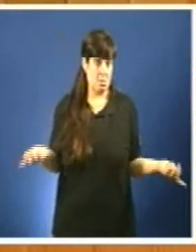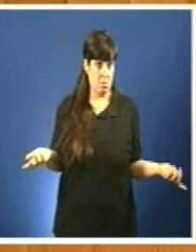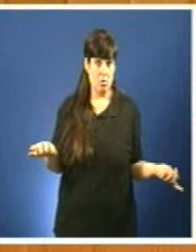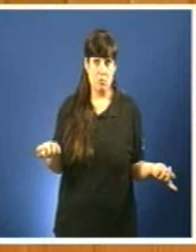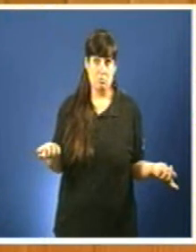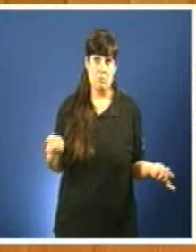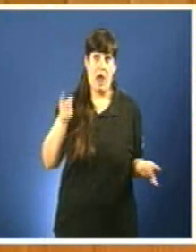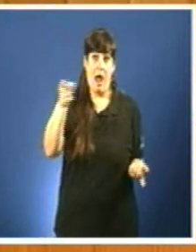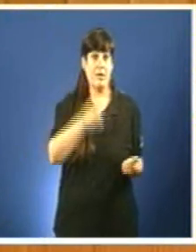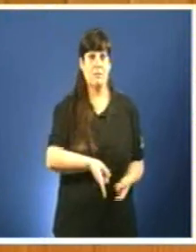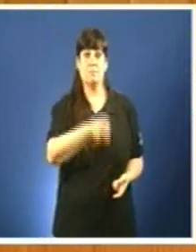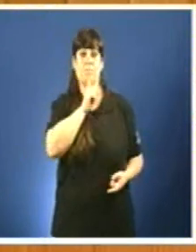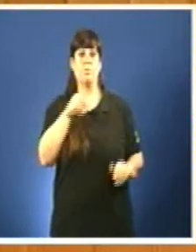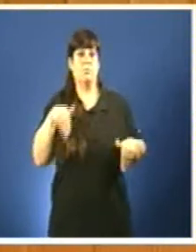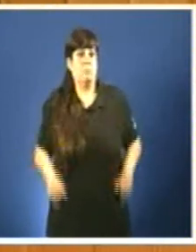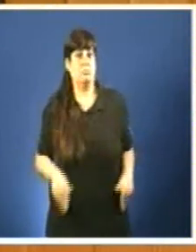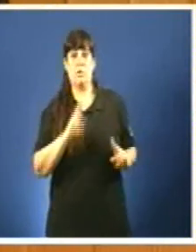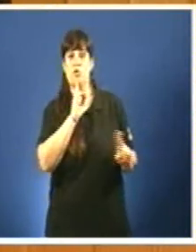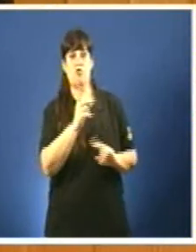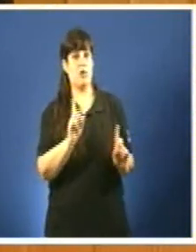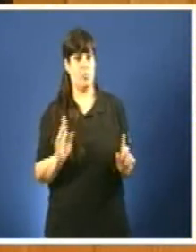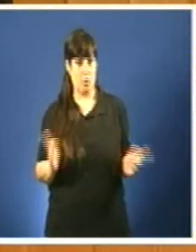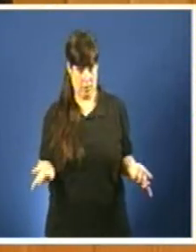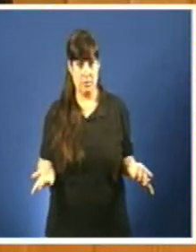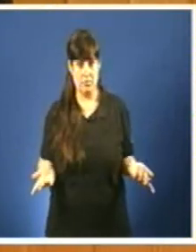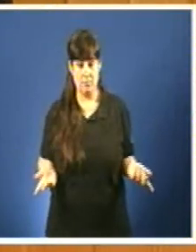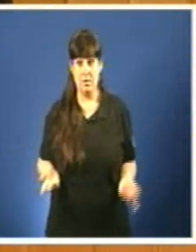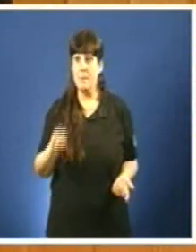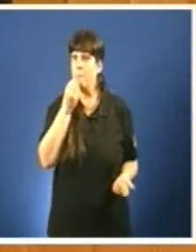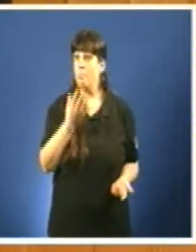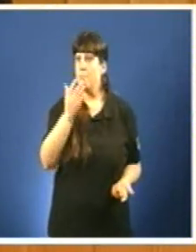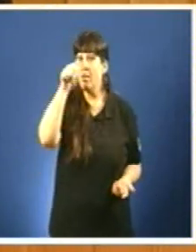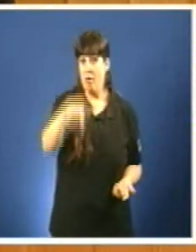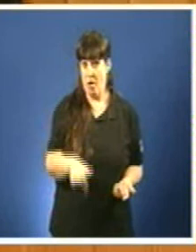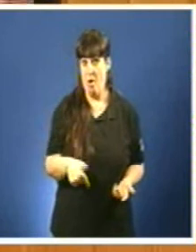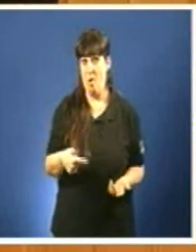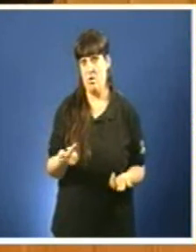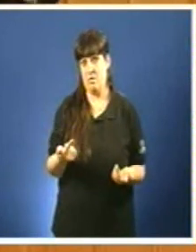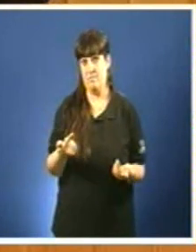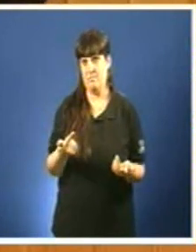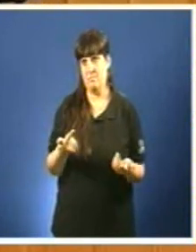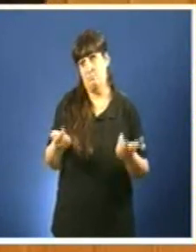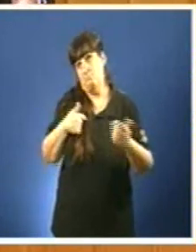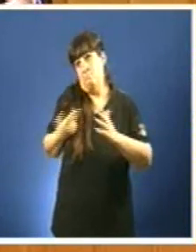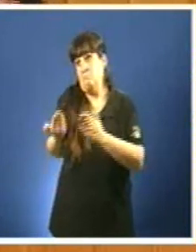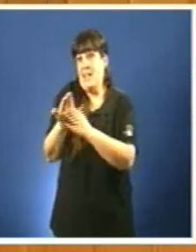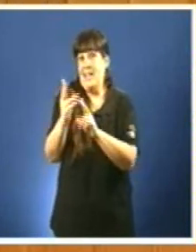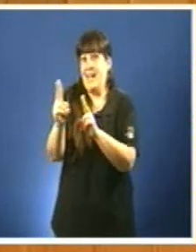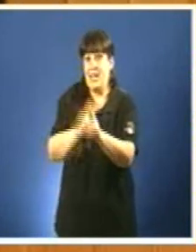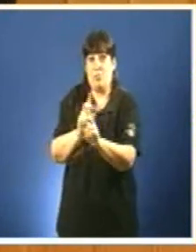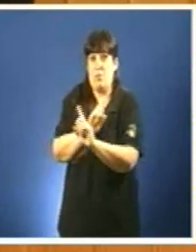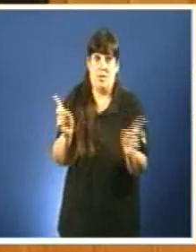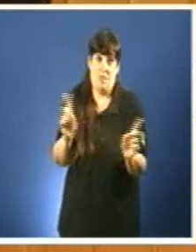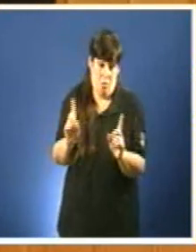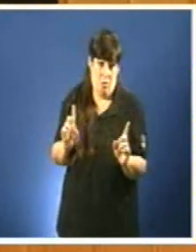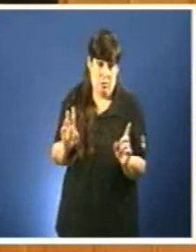contestar esa cuestión. Ben, non lle vou pedir que hoxe se pronuncie sobre todas as propostas que enunciou o BNG na súa primeira